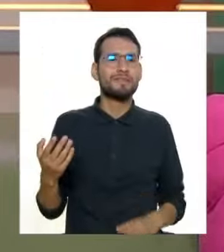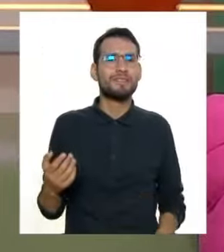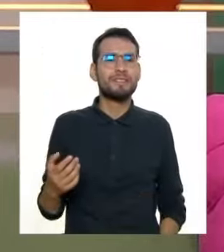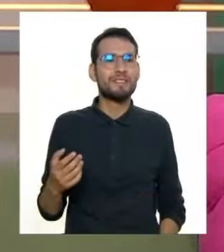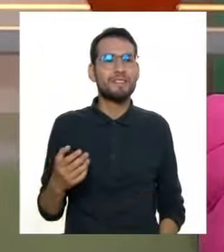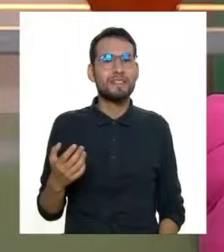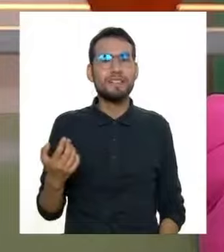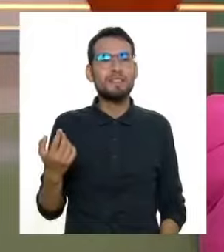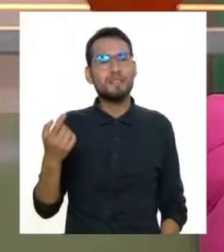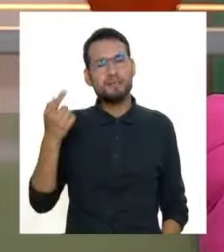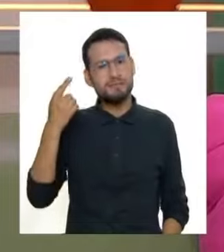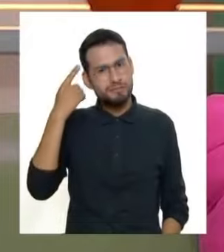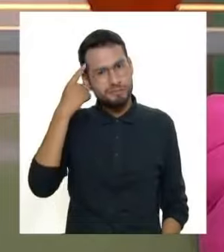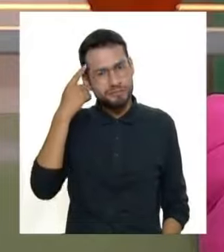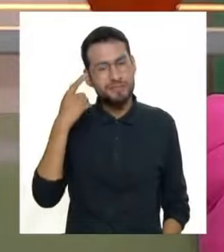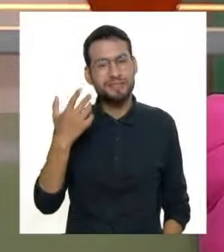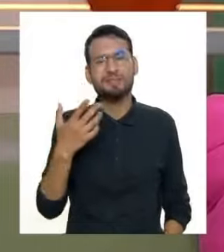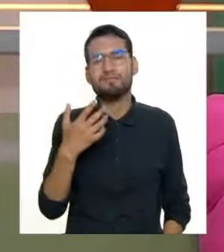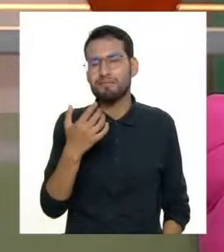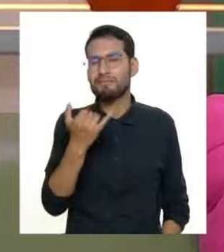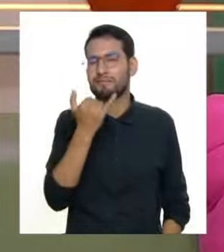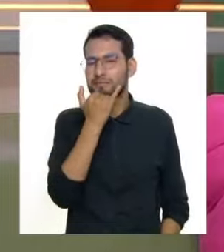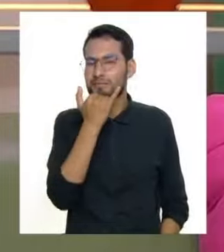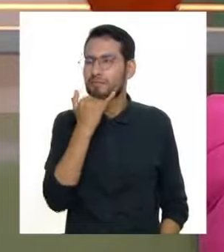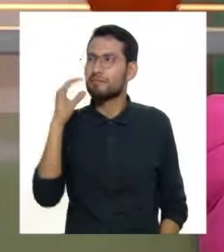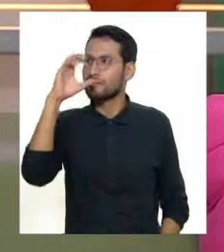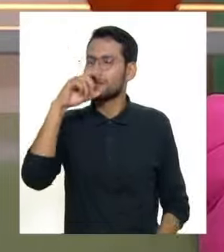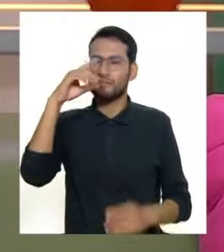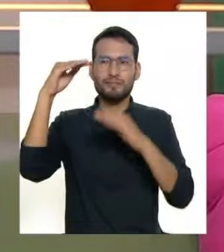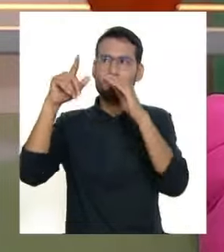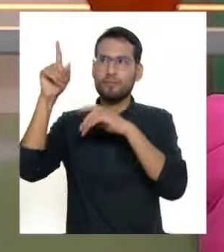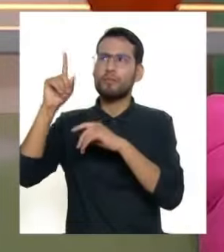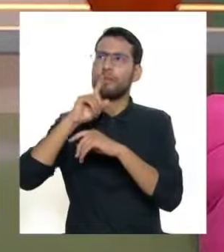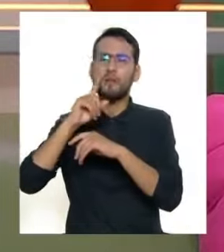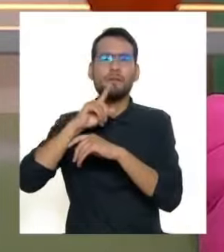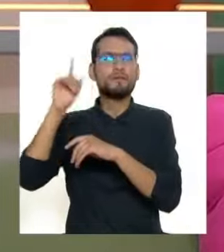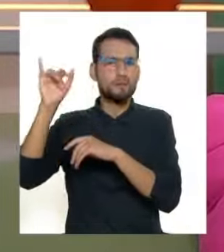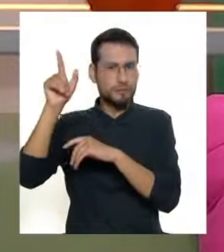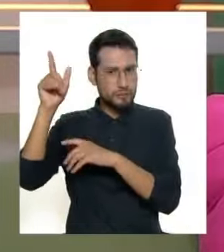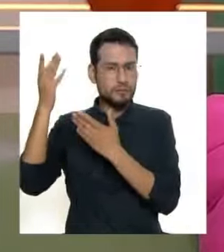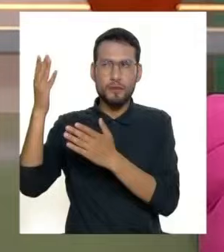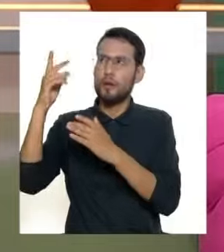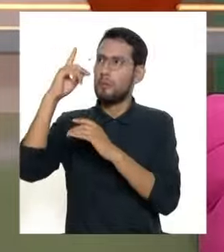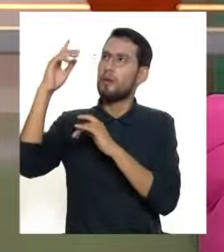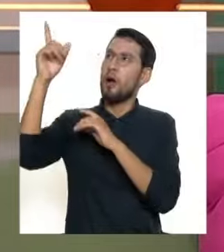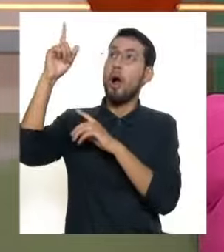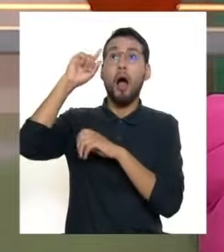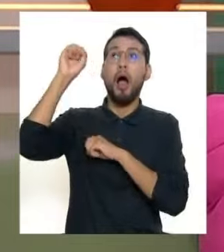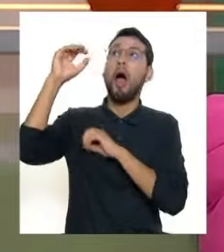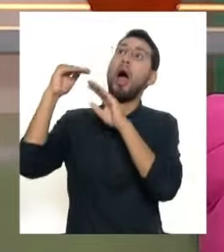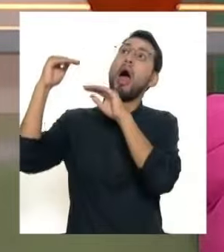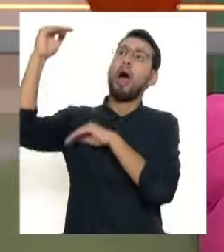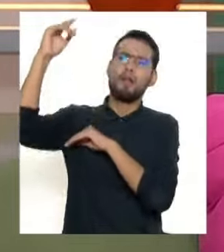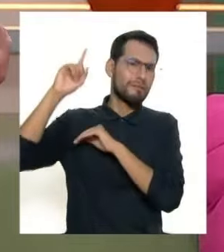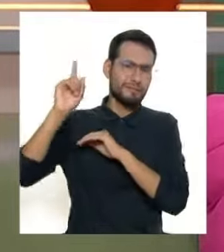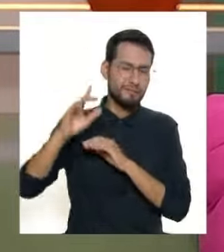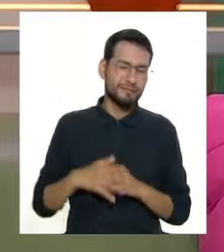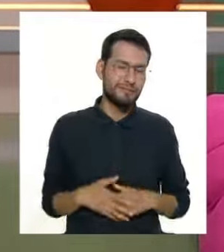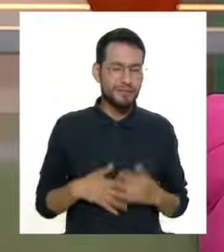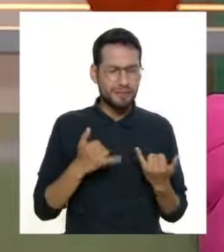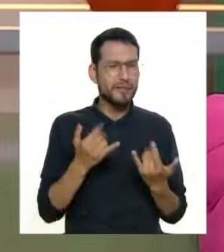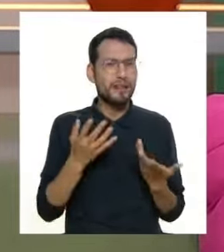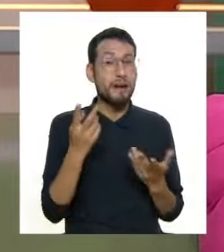Y desafortunadamente ahí perdemos un poco el equilibrio, ¿no? Entonces justamente, Úrsula, qué importante lo que decías en el